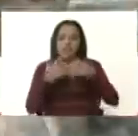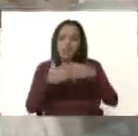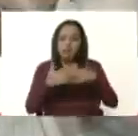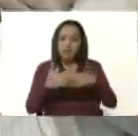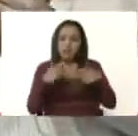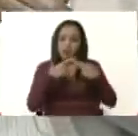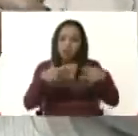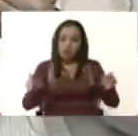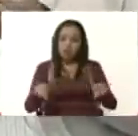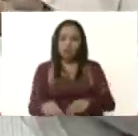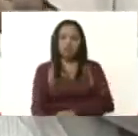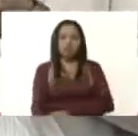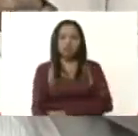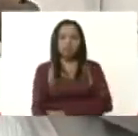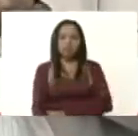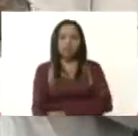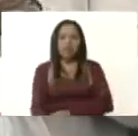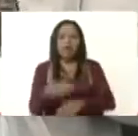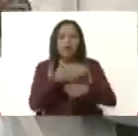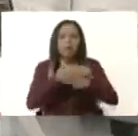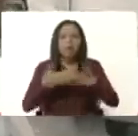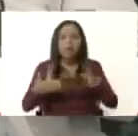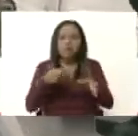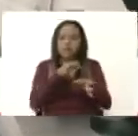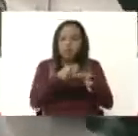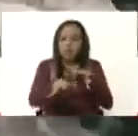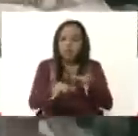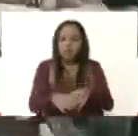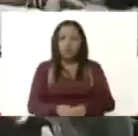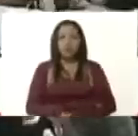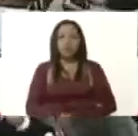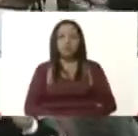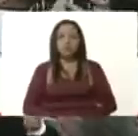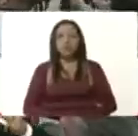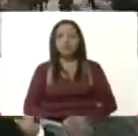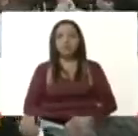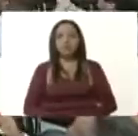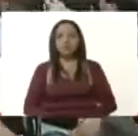pública. Medio Petro.